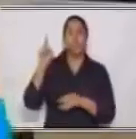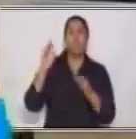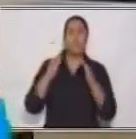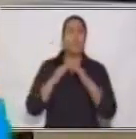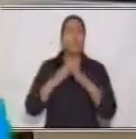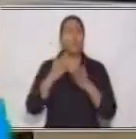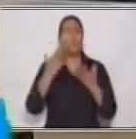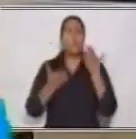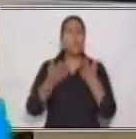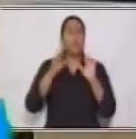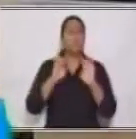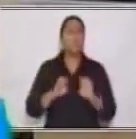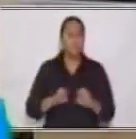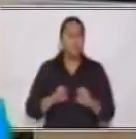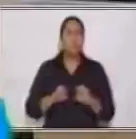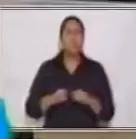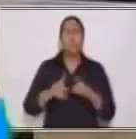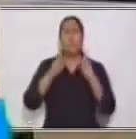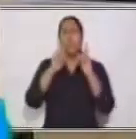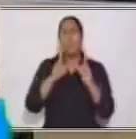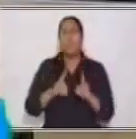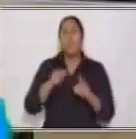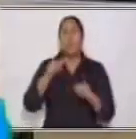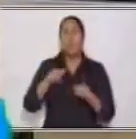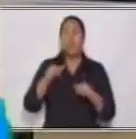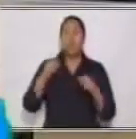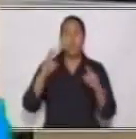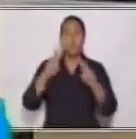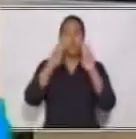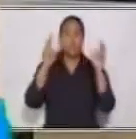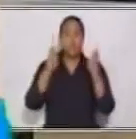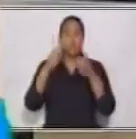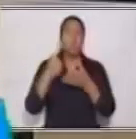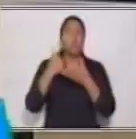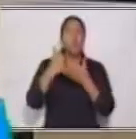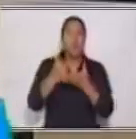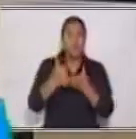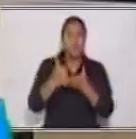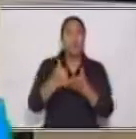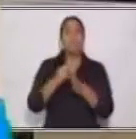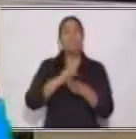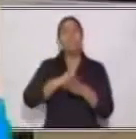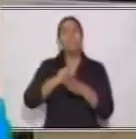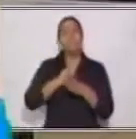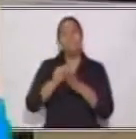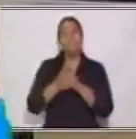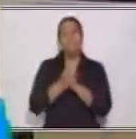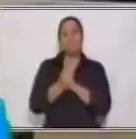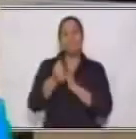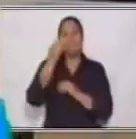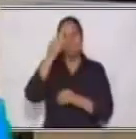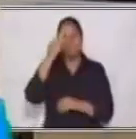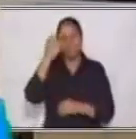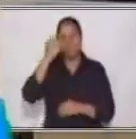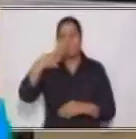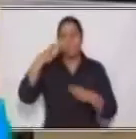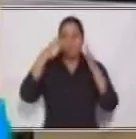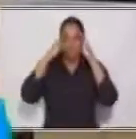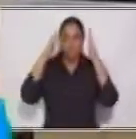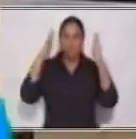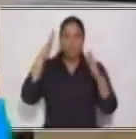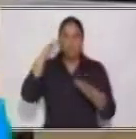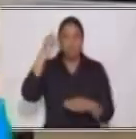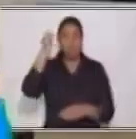con discapacidad, este tema les ayudará a ejercitar habilidades y destrezas como la atención, la memoria y la